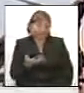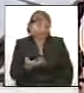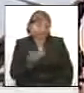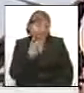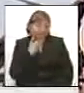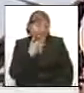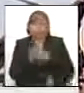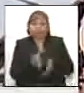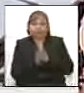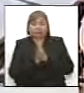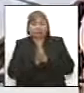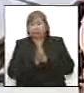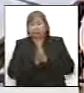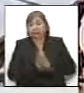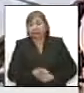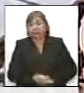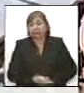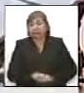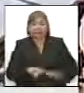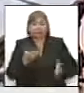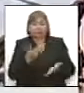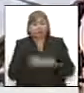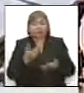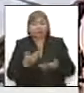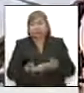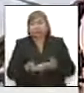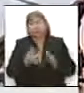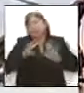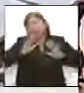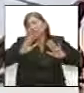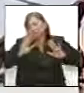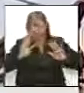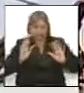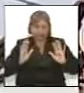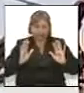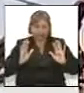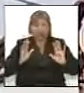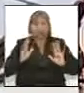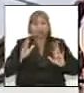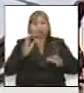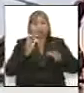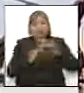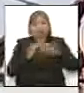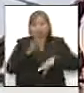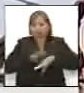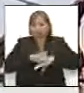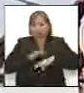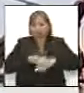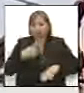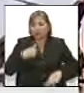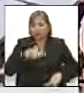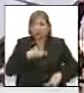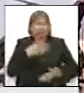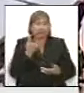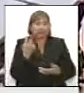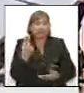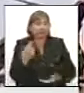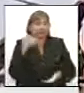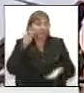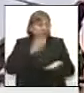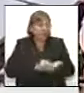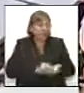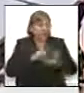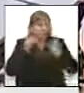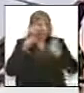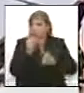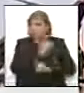una invocación a que este tipo de cosas, o por lo menos establecer como una especie de jurisprudencia nuestra, en el sentido de que cada vez que haya un tema